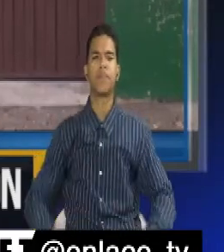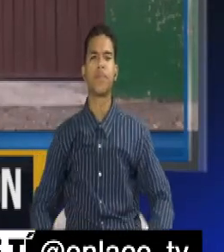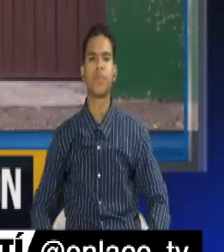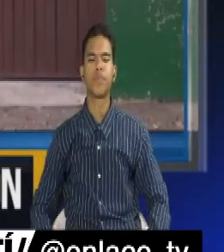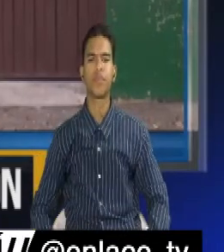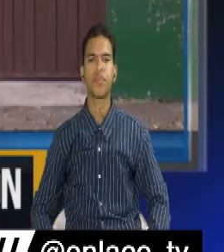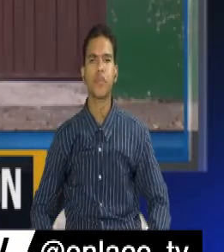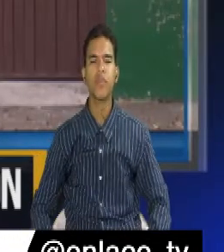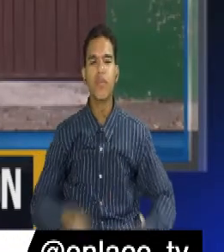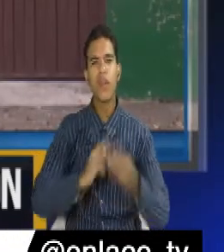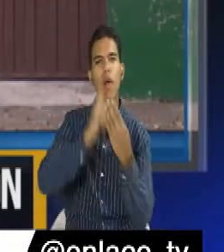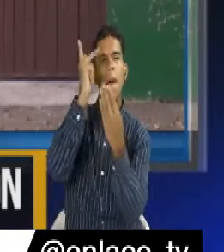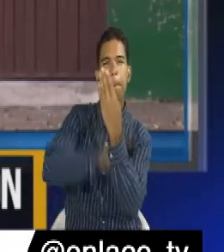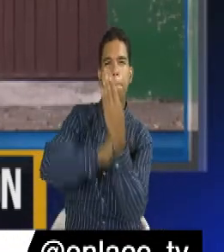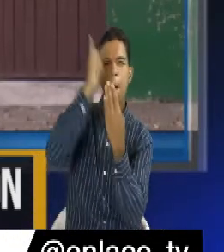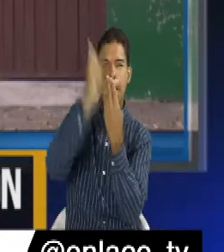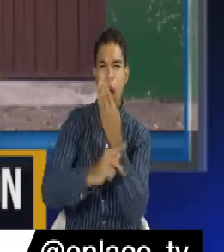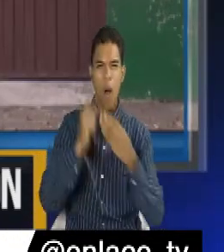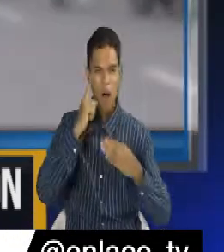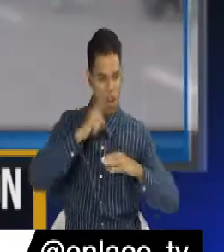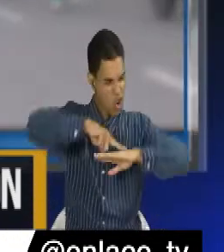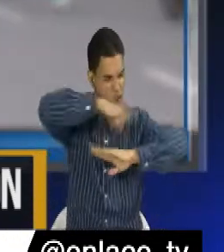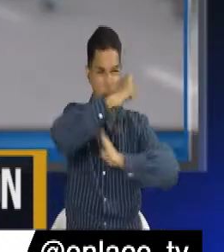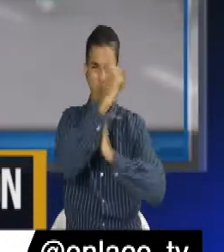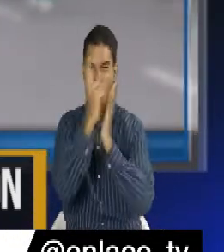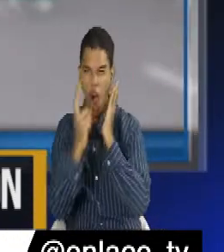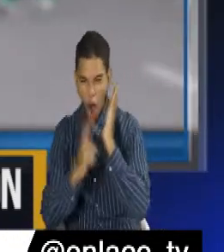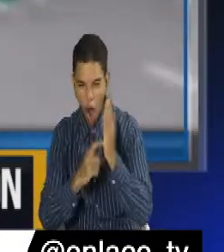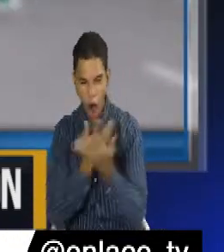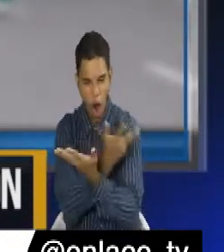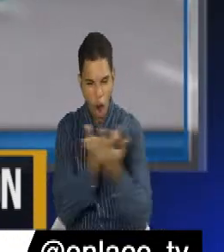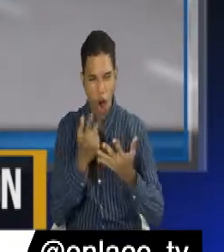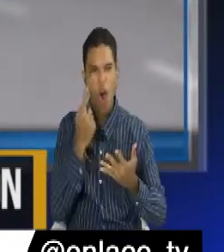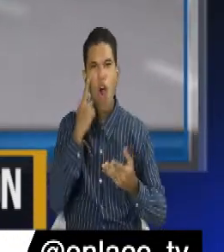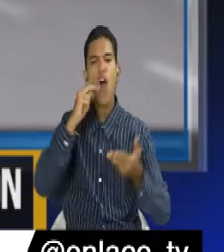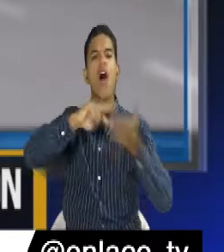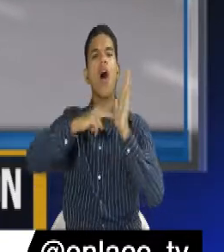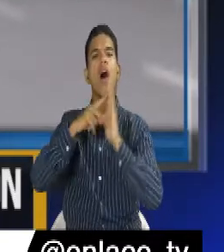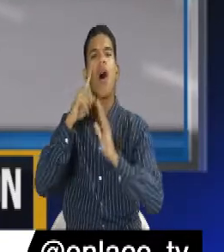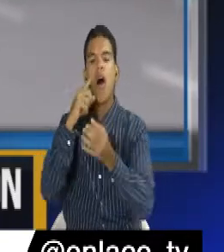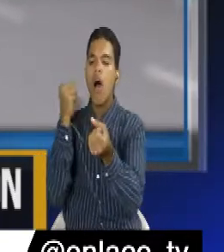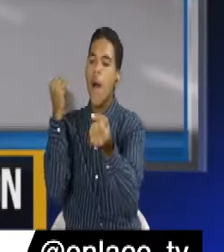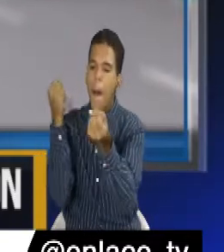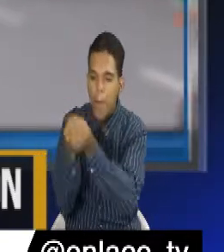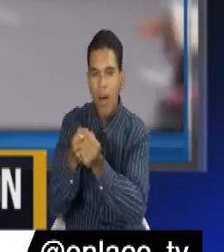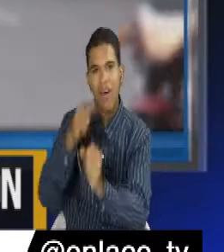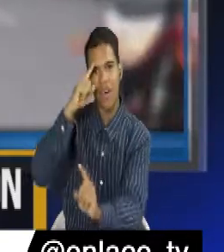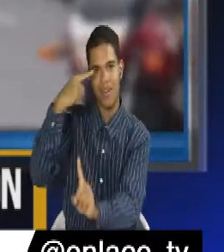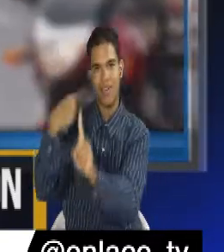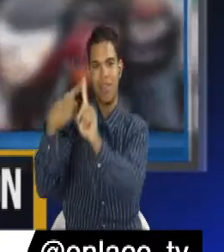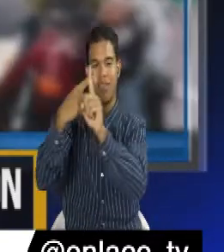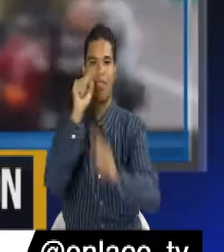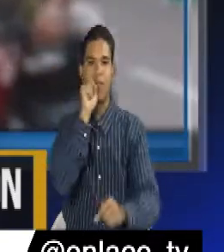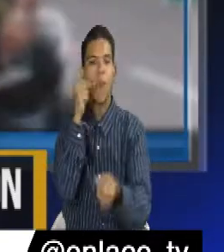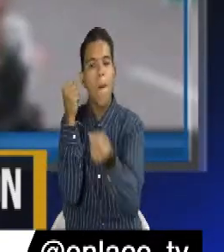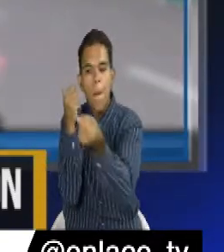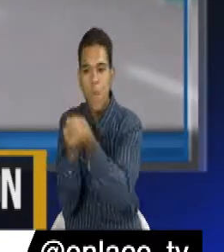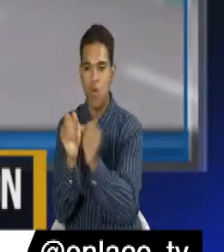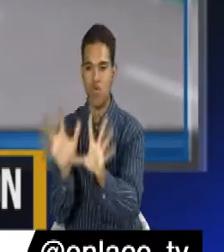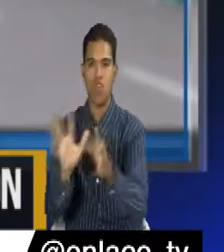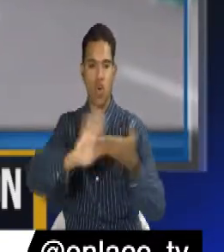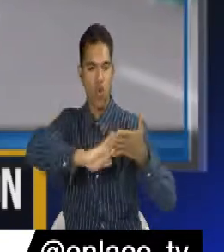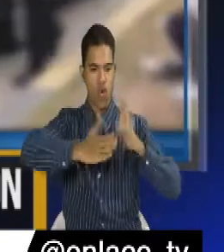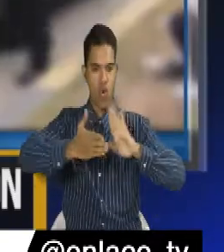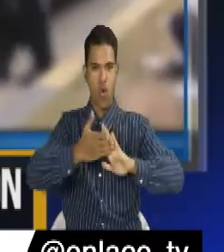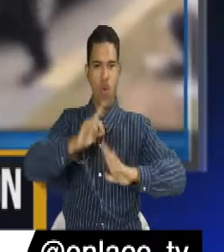los proyectos que están planteados acá son proyectos que benefician al total de la comunidad. Entonces, el total son